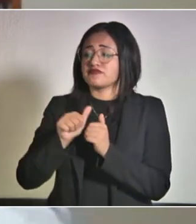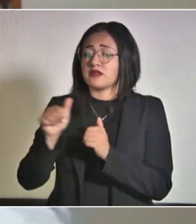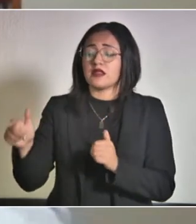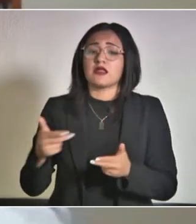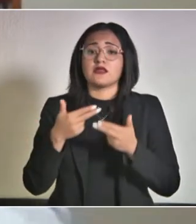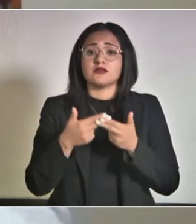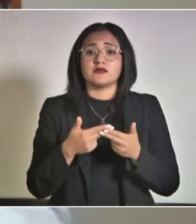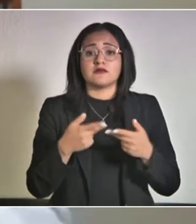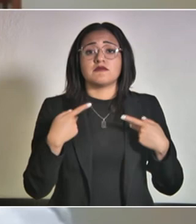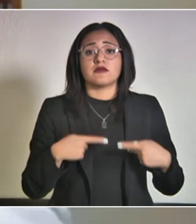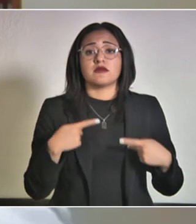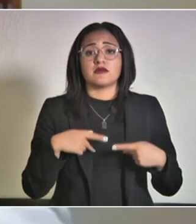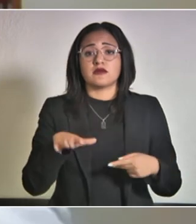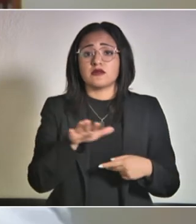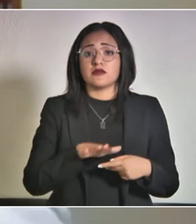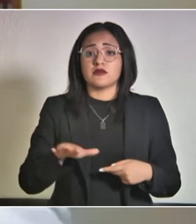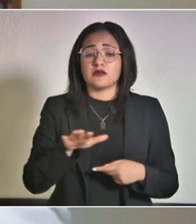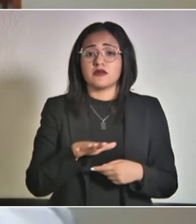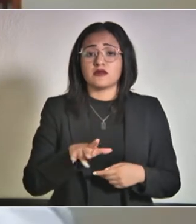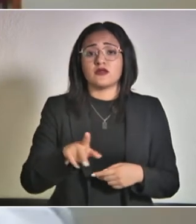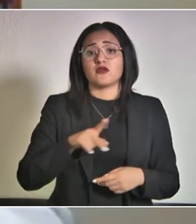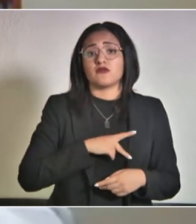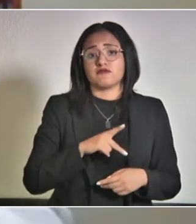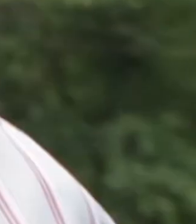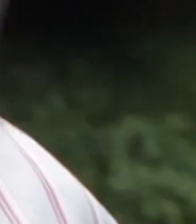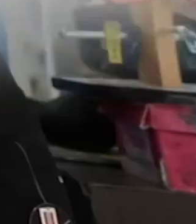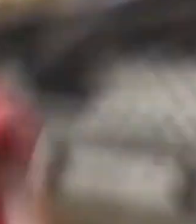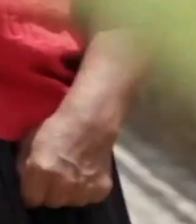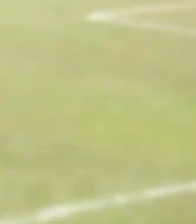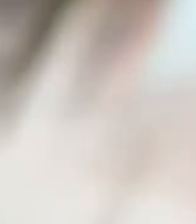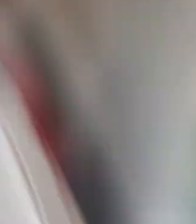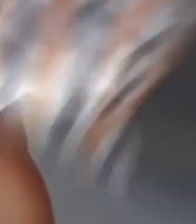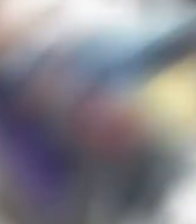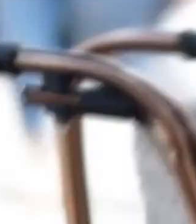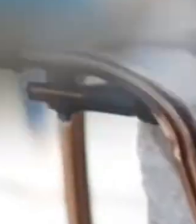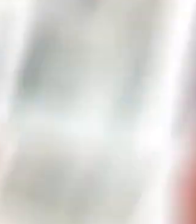restos de nuestros paisanos.